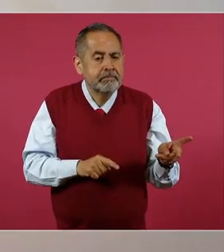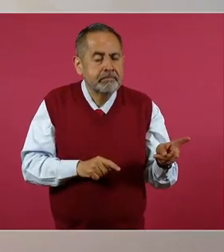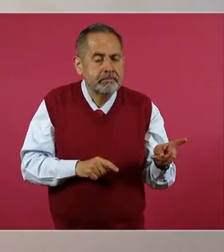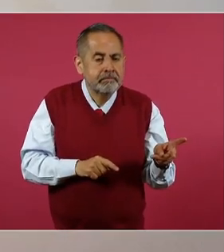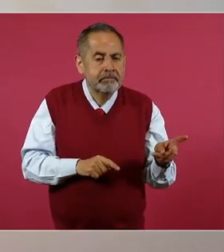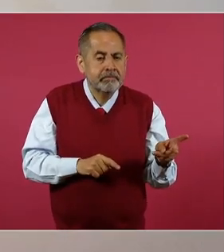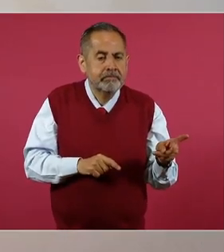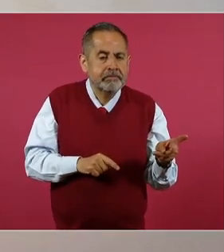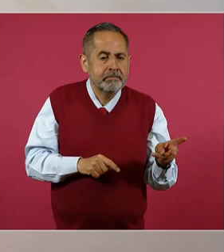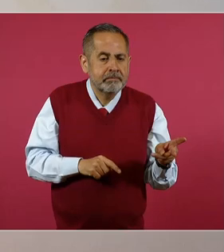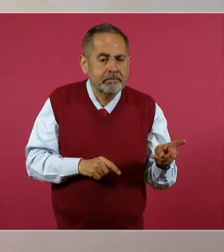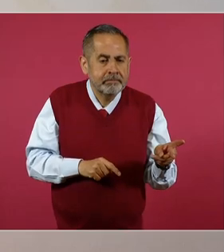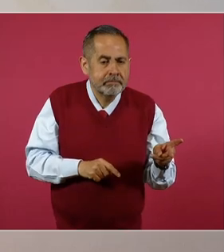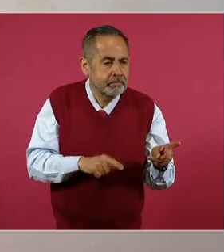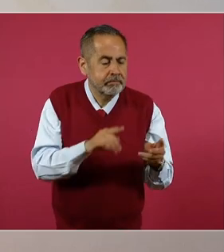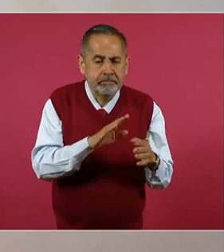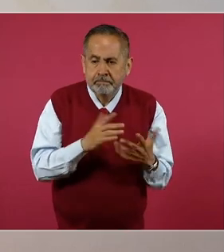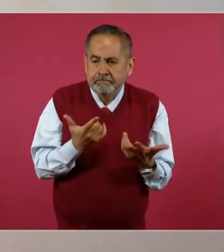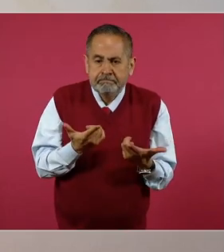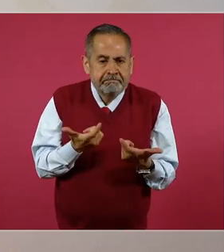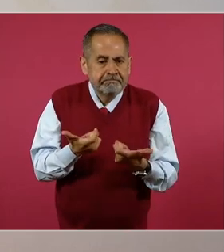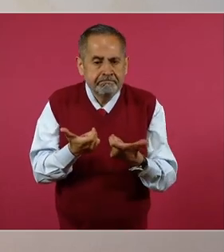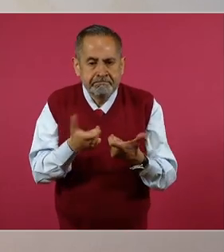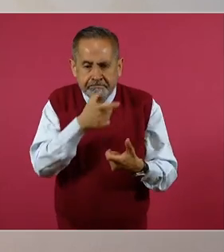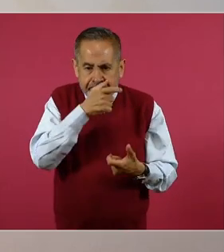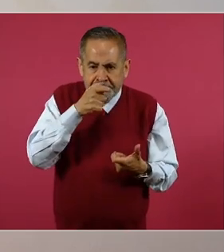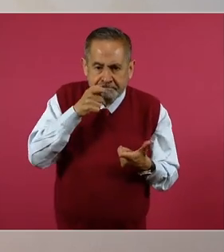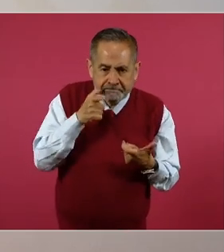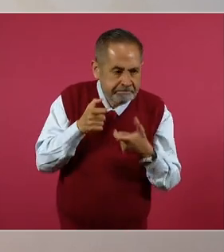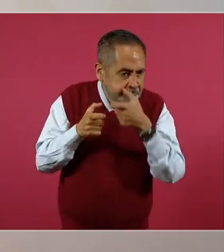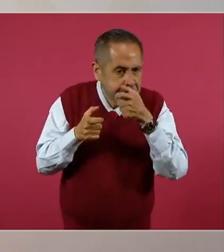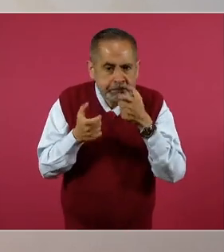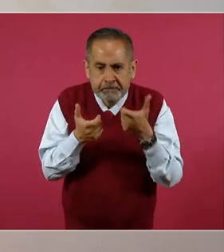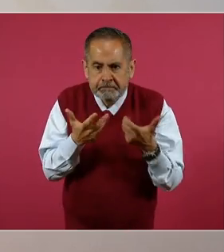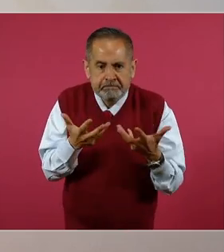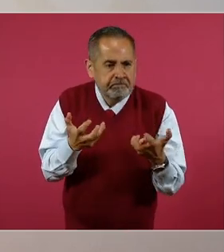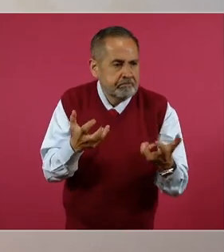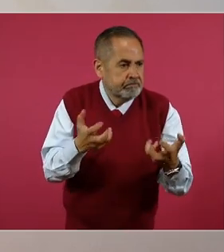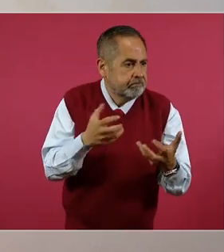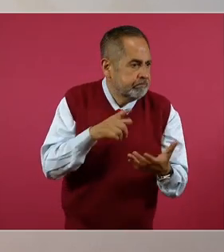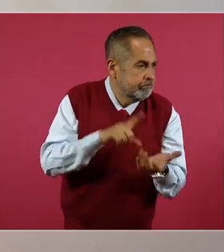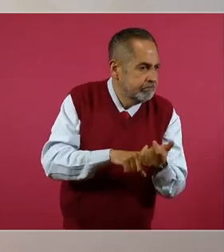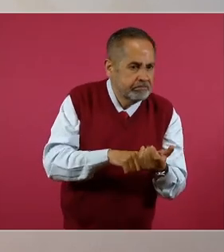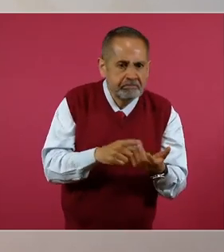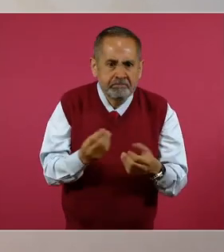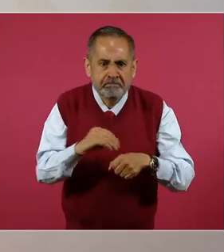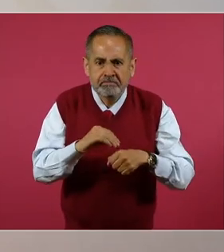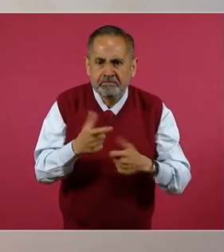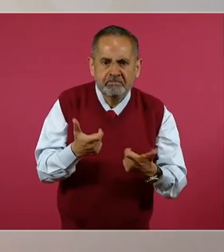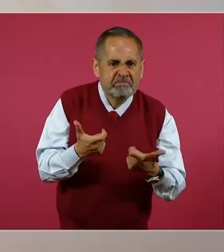hacia lo material, la ambición al dinero.